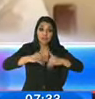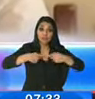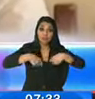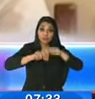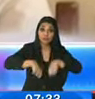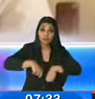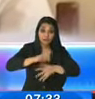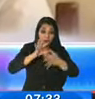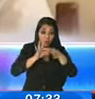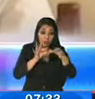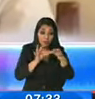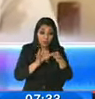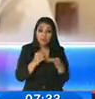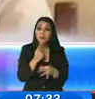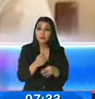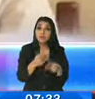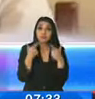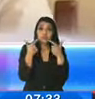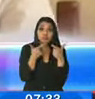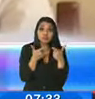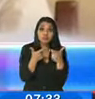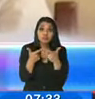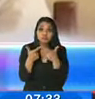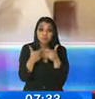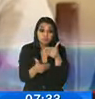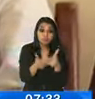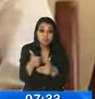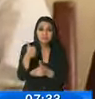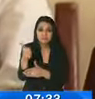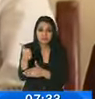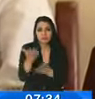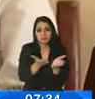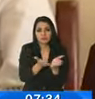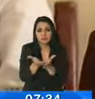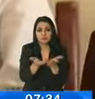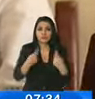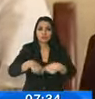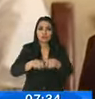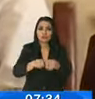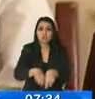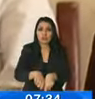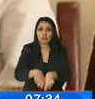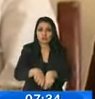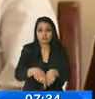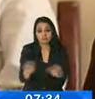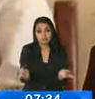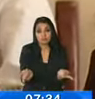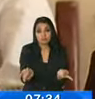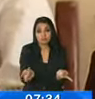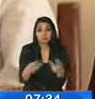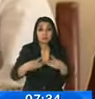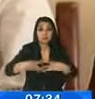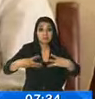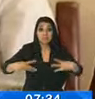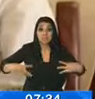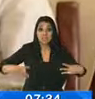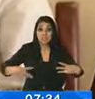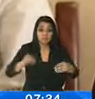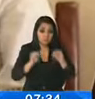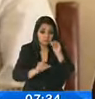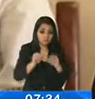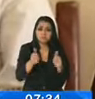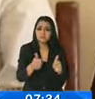pues se vino haciendo el seguimiento correspondiente de parte de SECOP y el material es el que está